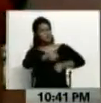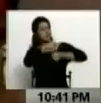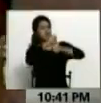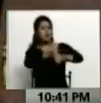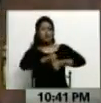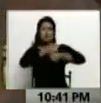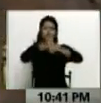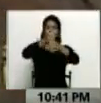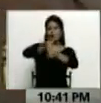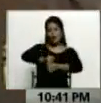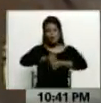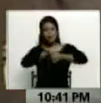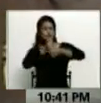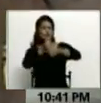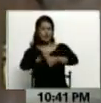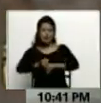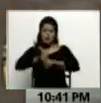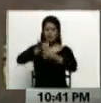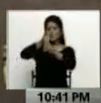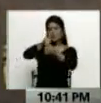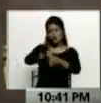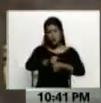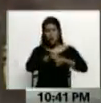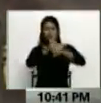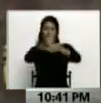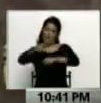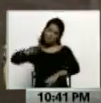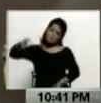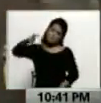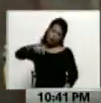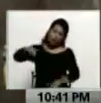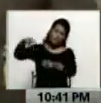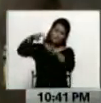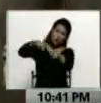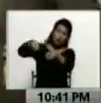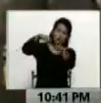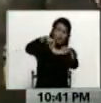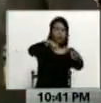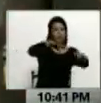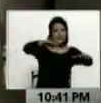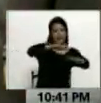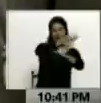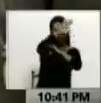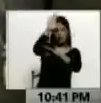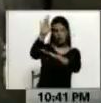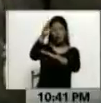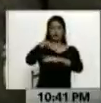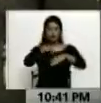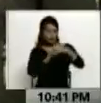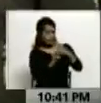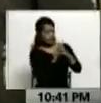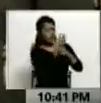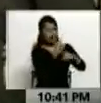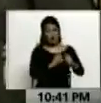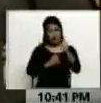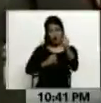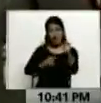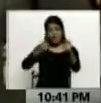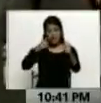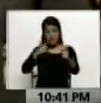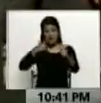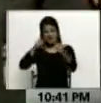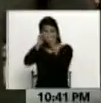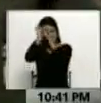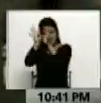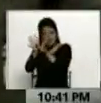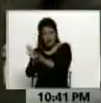mandaba cruzando cielo y sabanas Gran Señor traje la flor de la para adornar